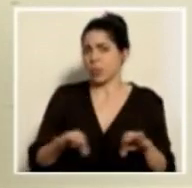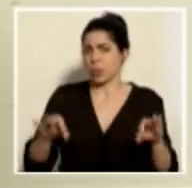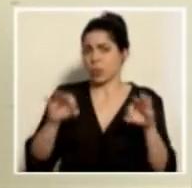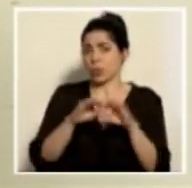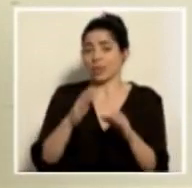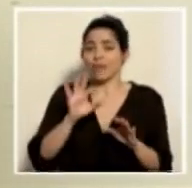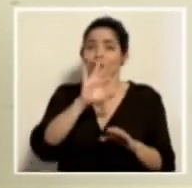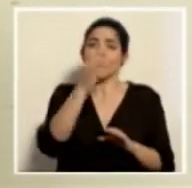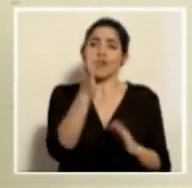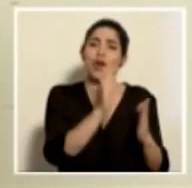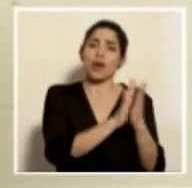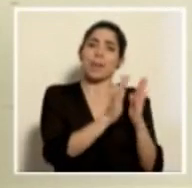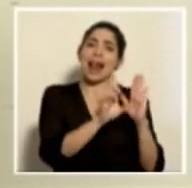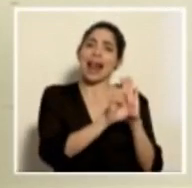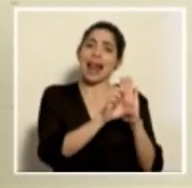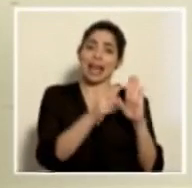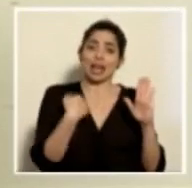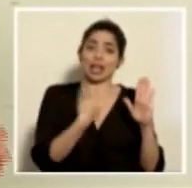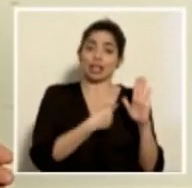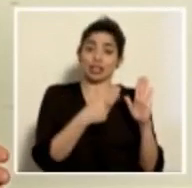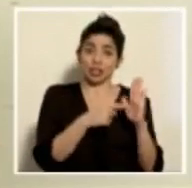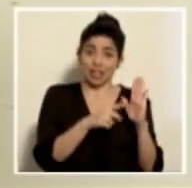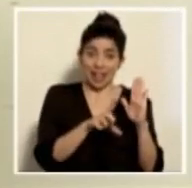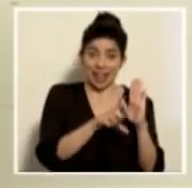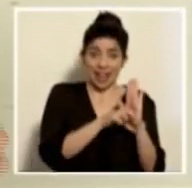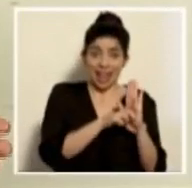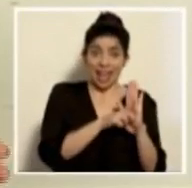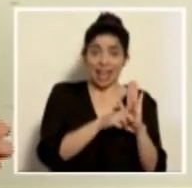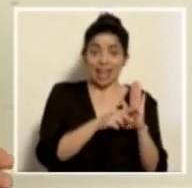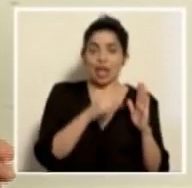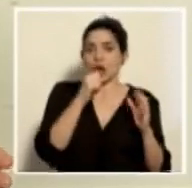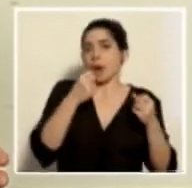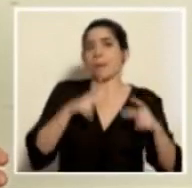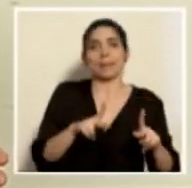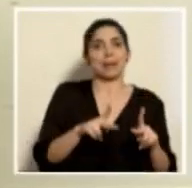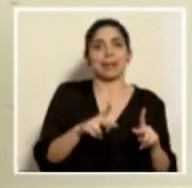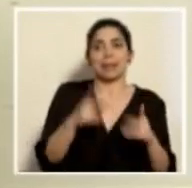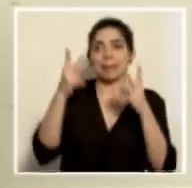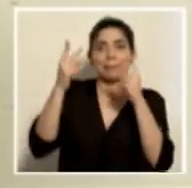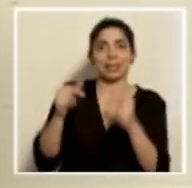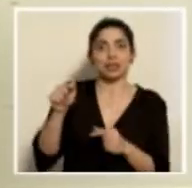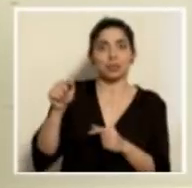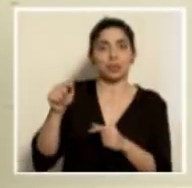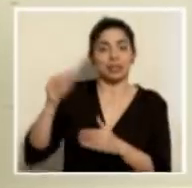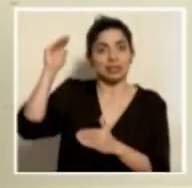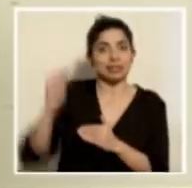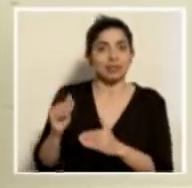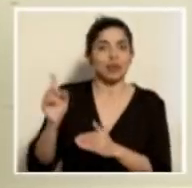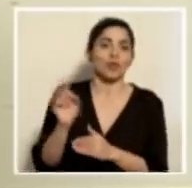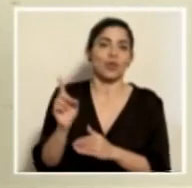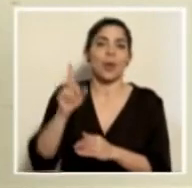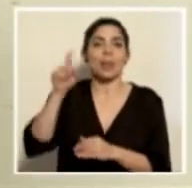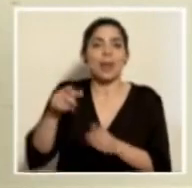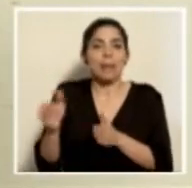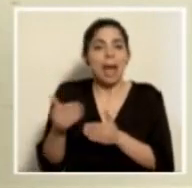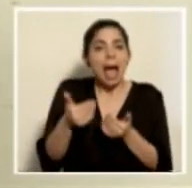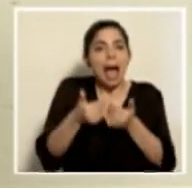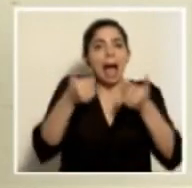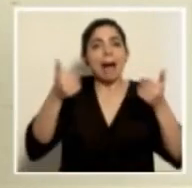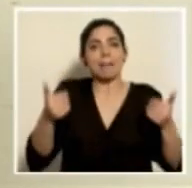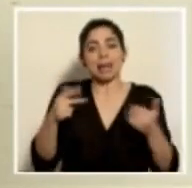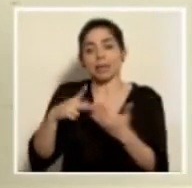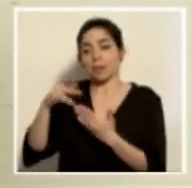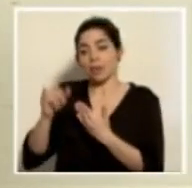nuestra legislación, esa reducción no se puede presentar como parte del propio presupuesto. Hay que presentar un proyecto de ley